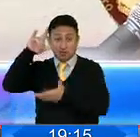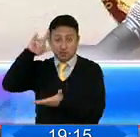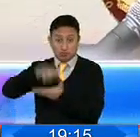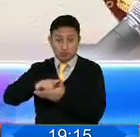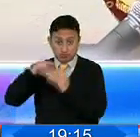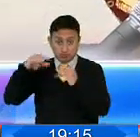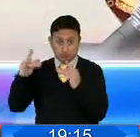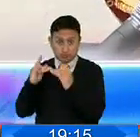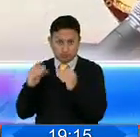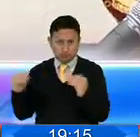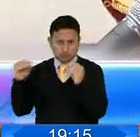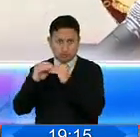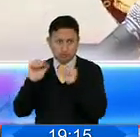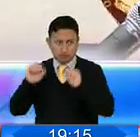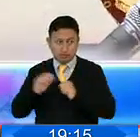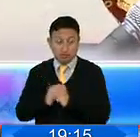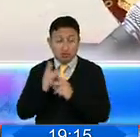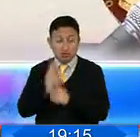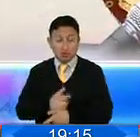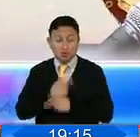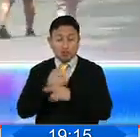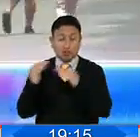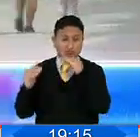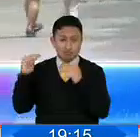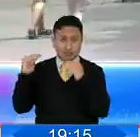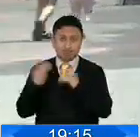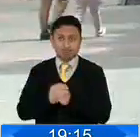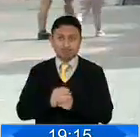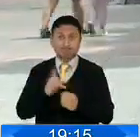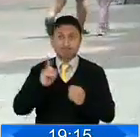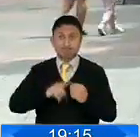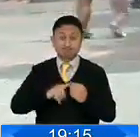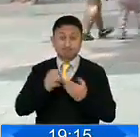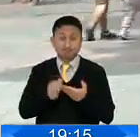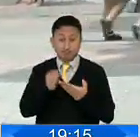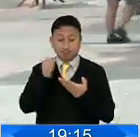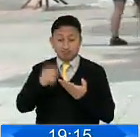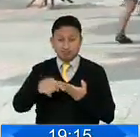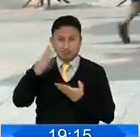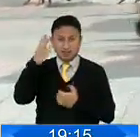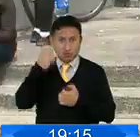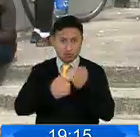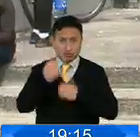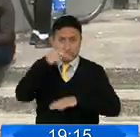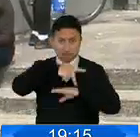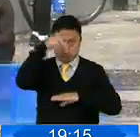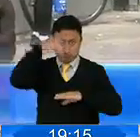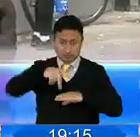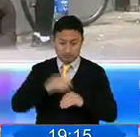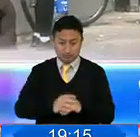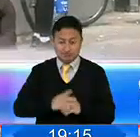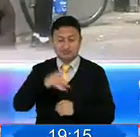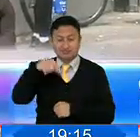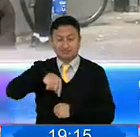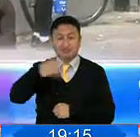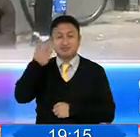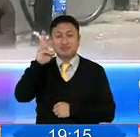Tenemos ahora ya la oportunidad de tener cuidados intermedios. Quito es el cantón más afectado de Pichincha. La provincia